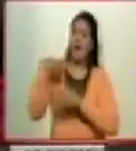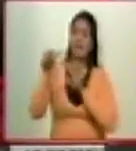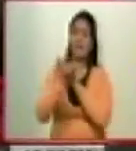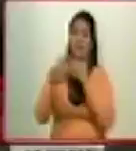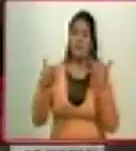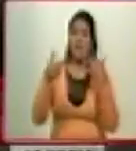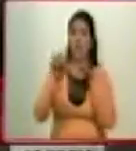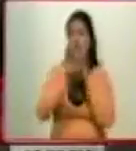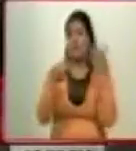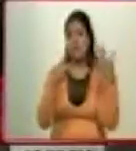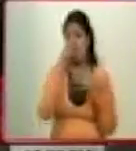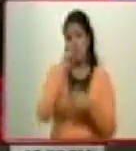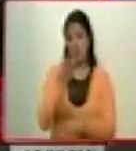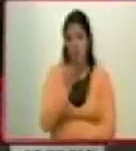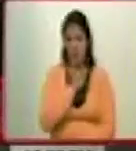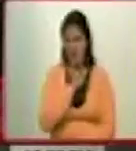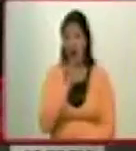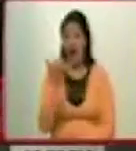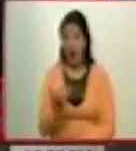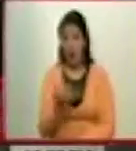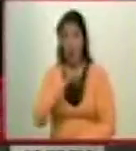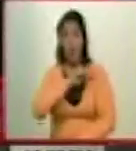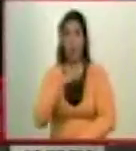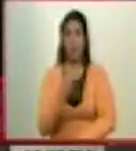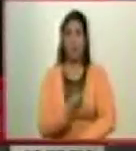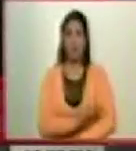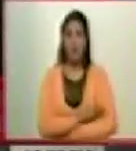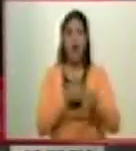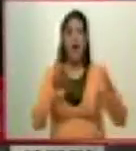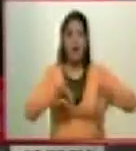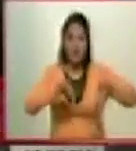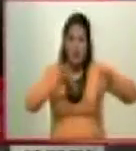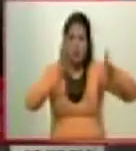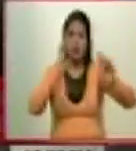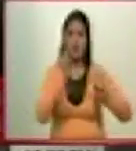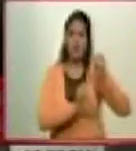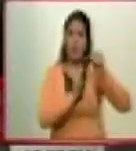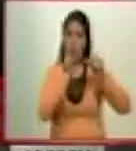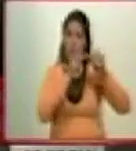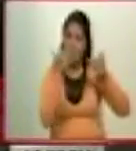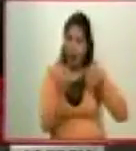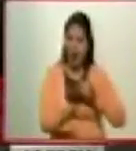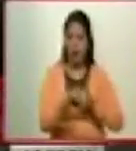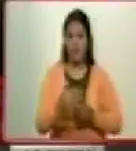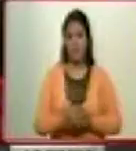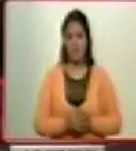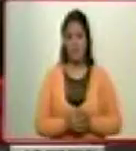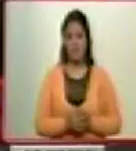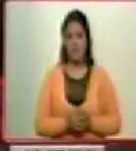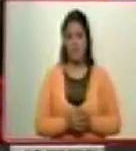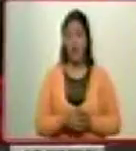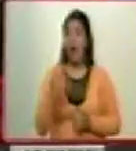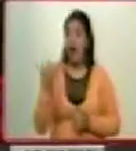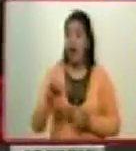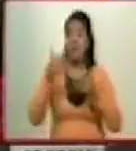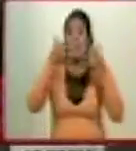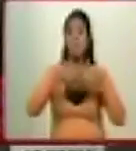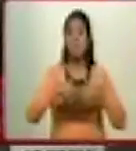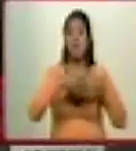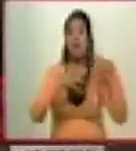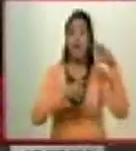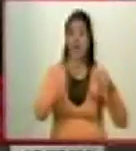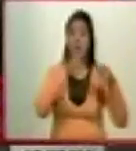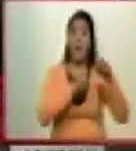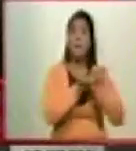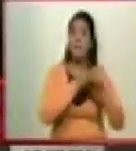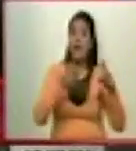17 años. Hoy hay un potencial, hay una infraestructura, hay plantas de leche, pero que necesitan